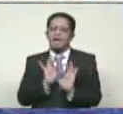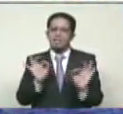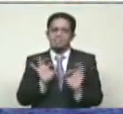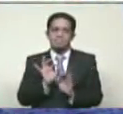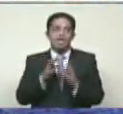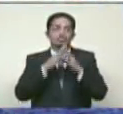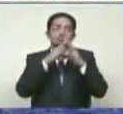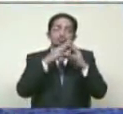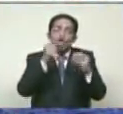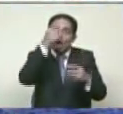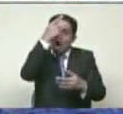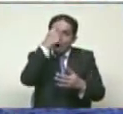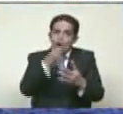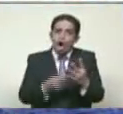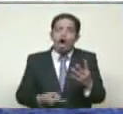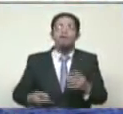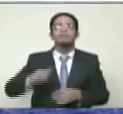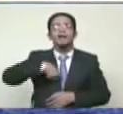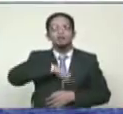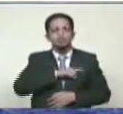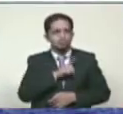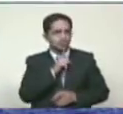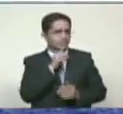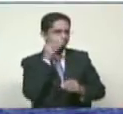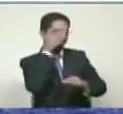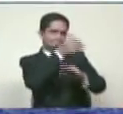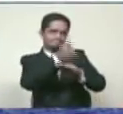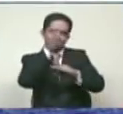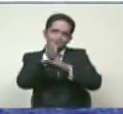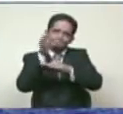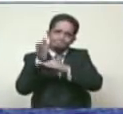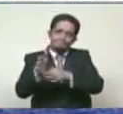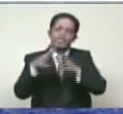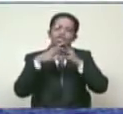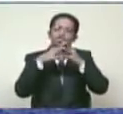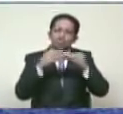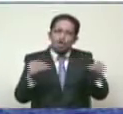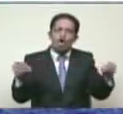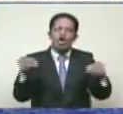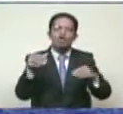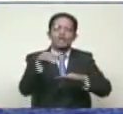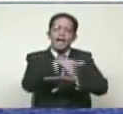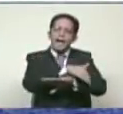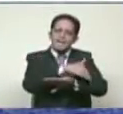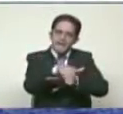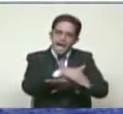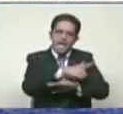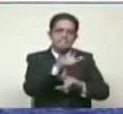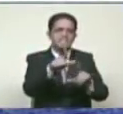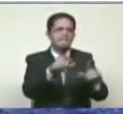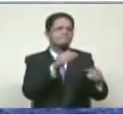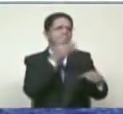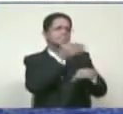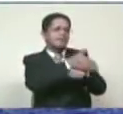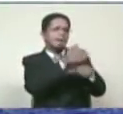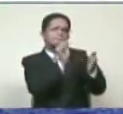ganado casa a casa, barrio a barrio, calle a calle, familia a